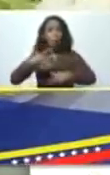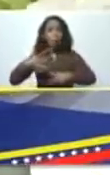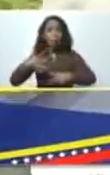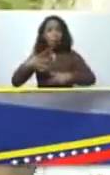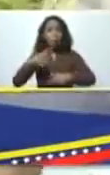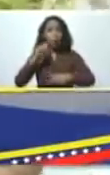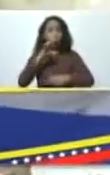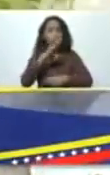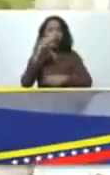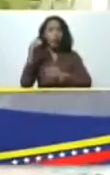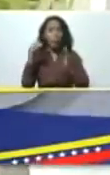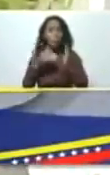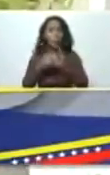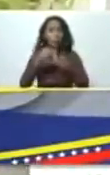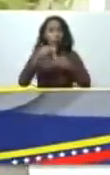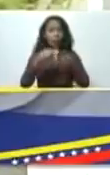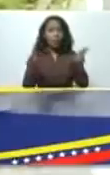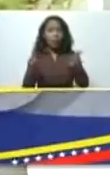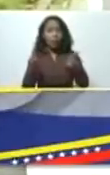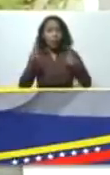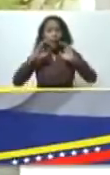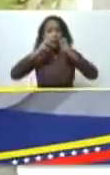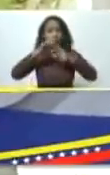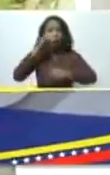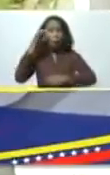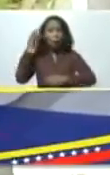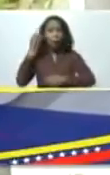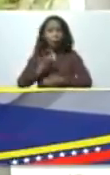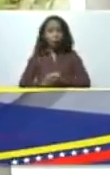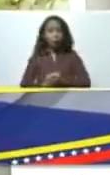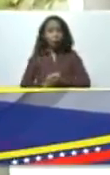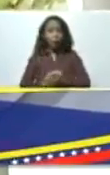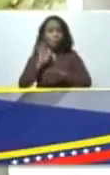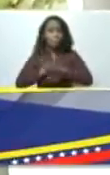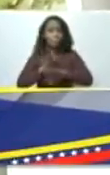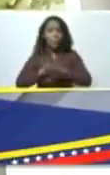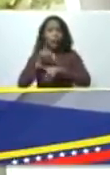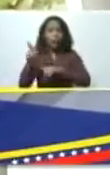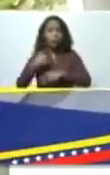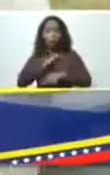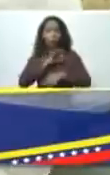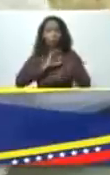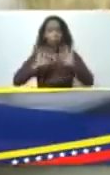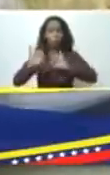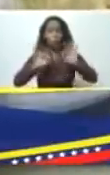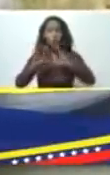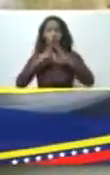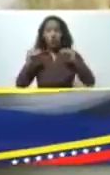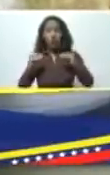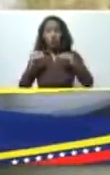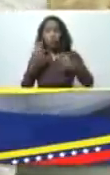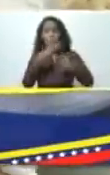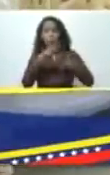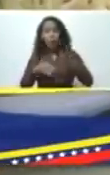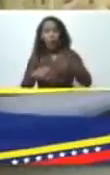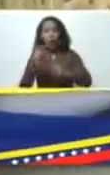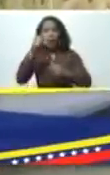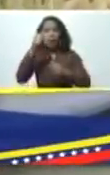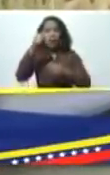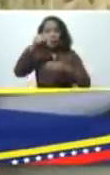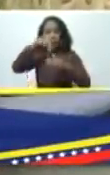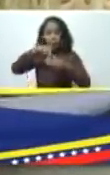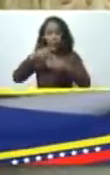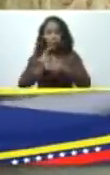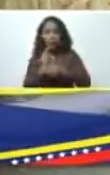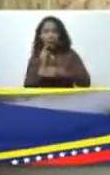unas 500.000 hectáreas de maíz amarillo. Para eso nos estamos preparando con todos los insumos, la semilla,